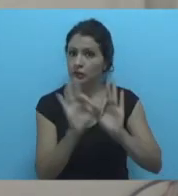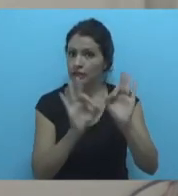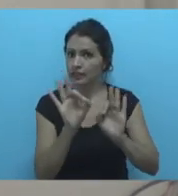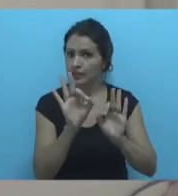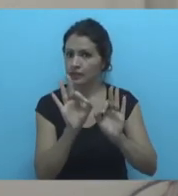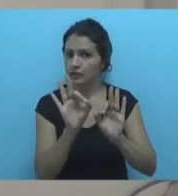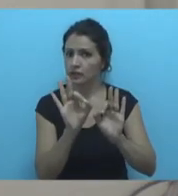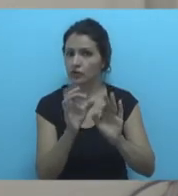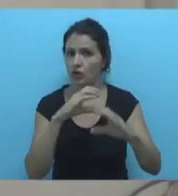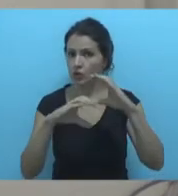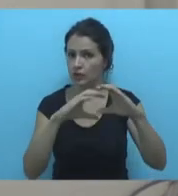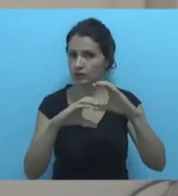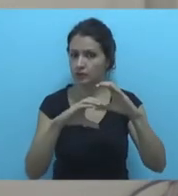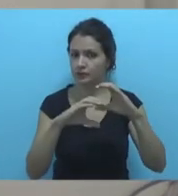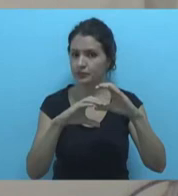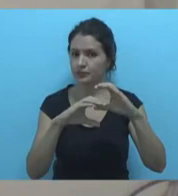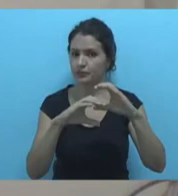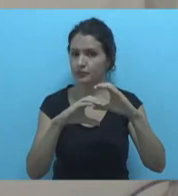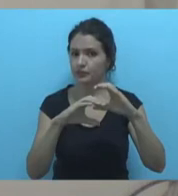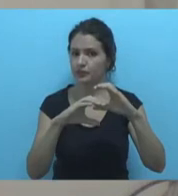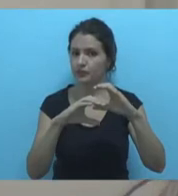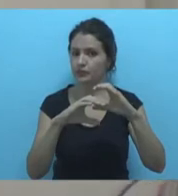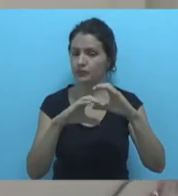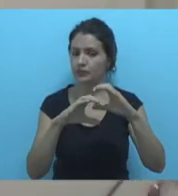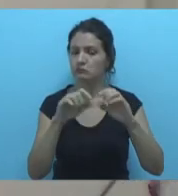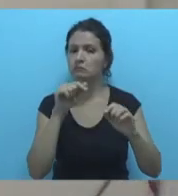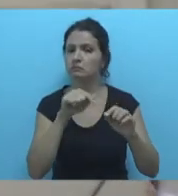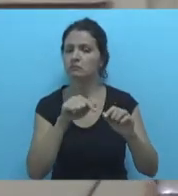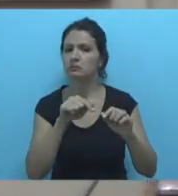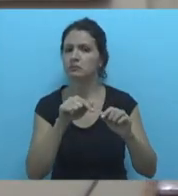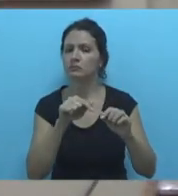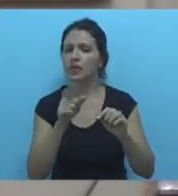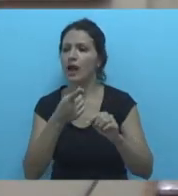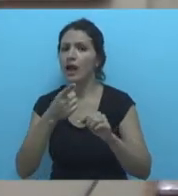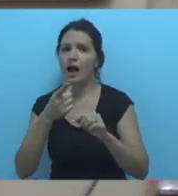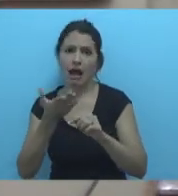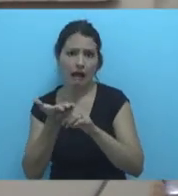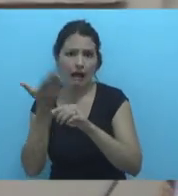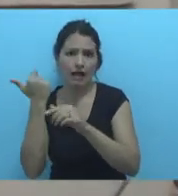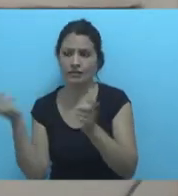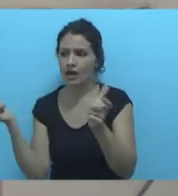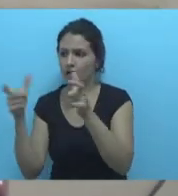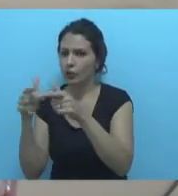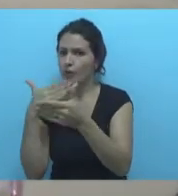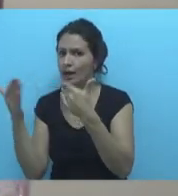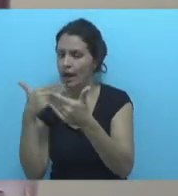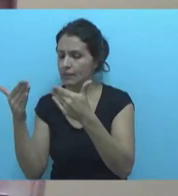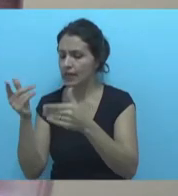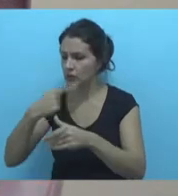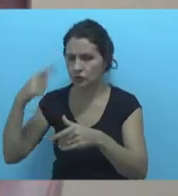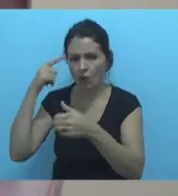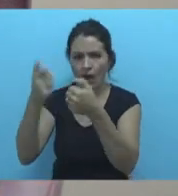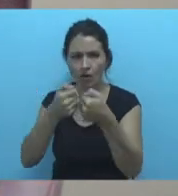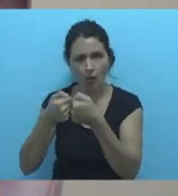un proyecto de comunicación, un proyecto que se acordó en labor parlamentaria porque hubo un problema en el sistema y no se